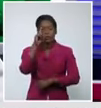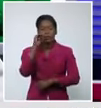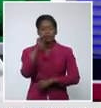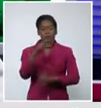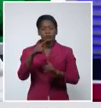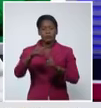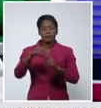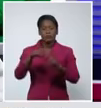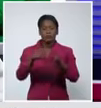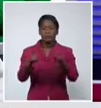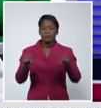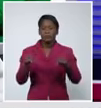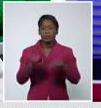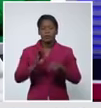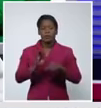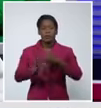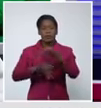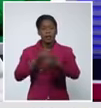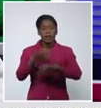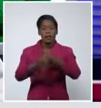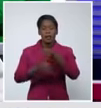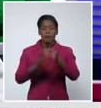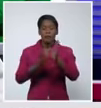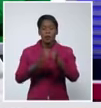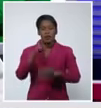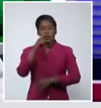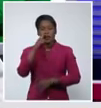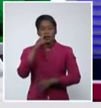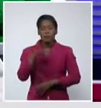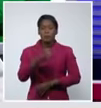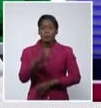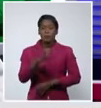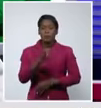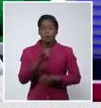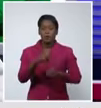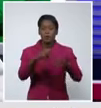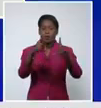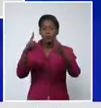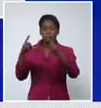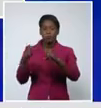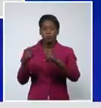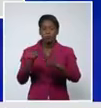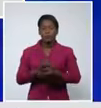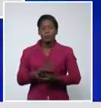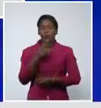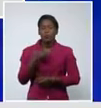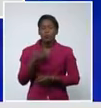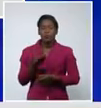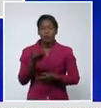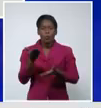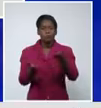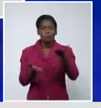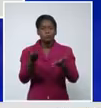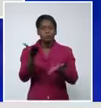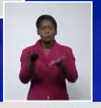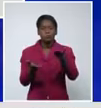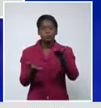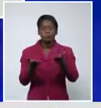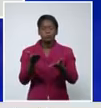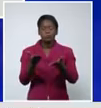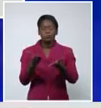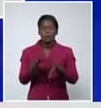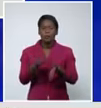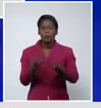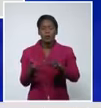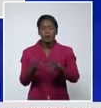del mes de noviembre. Ahí aparece en el gráfico casos nuevos del 15 de noviembre en adelante.